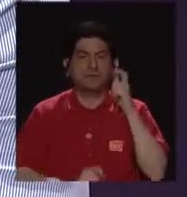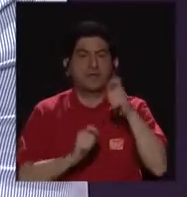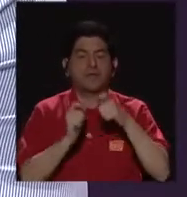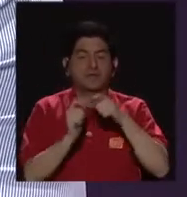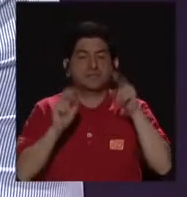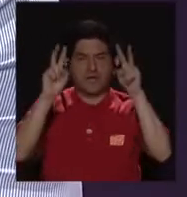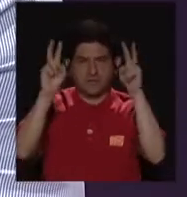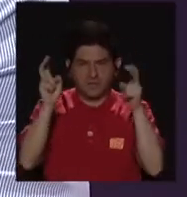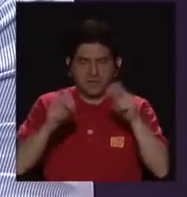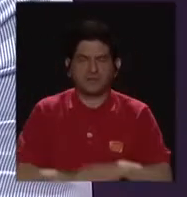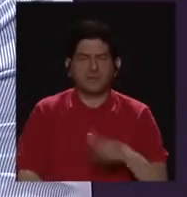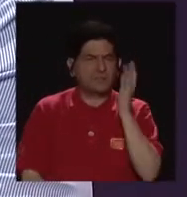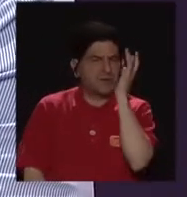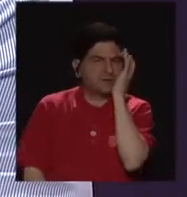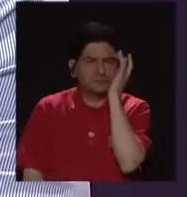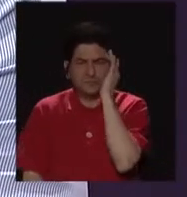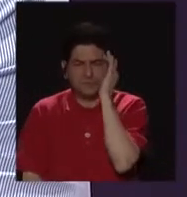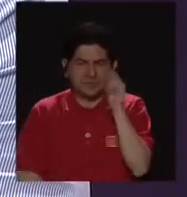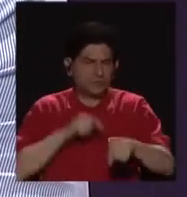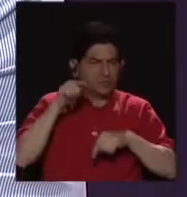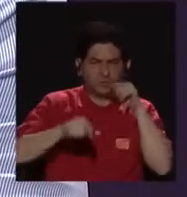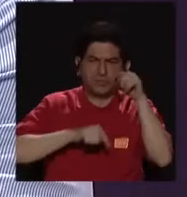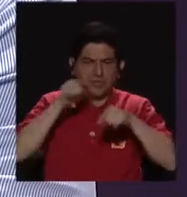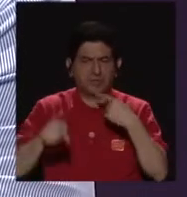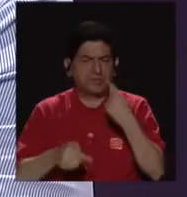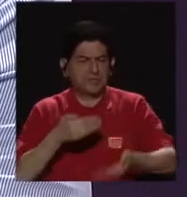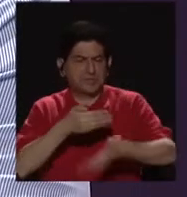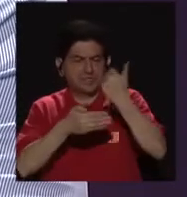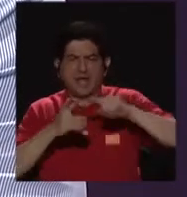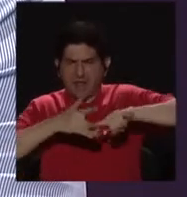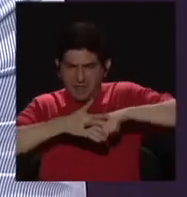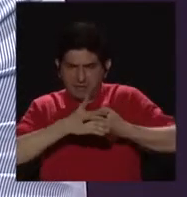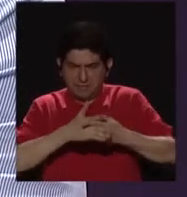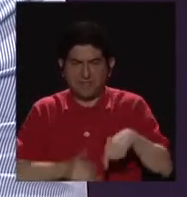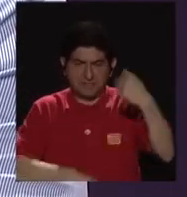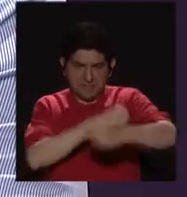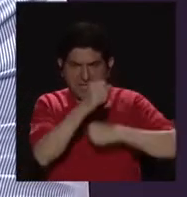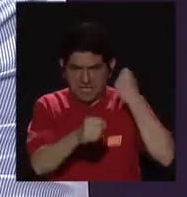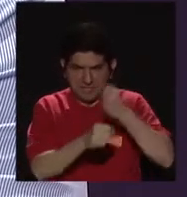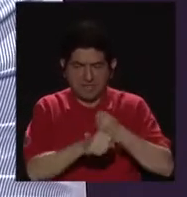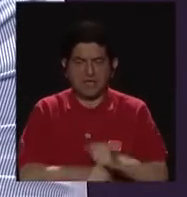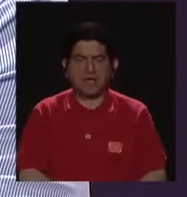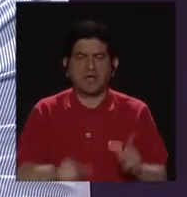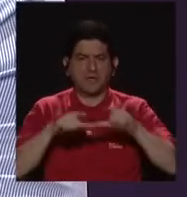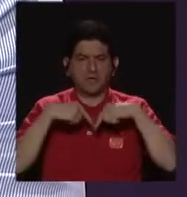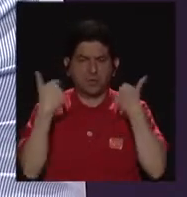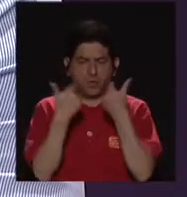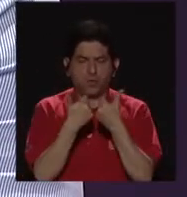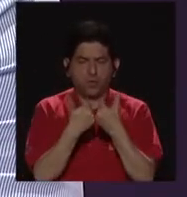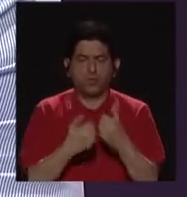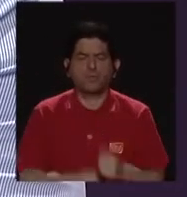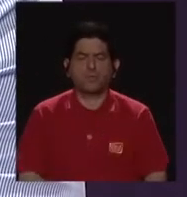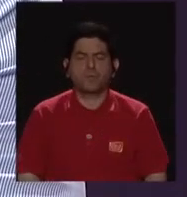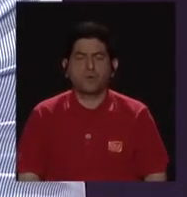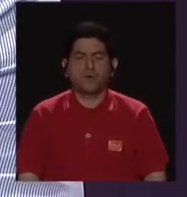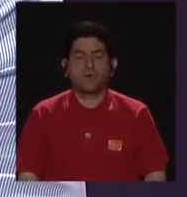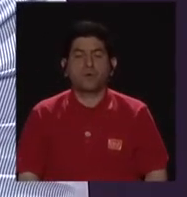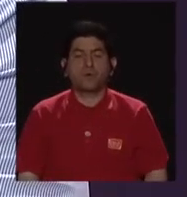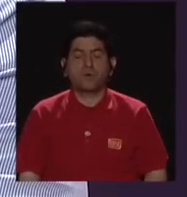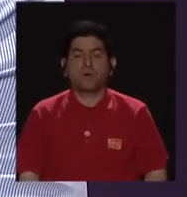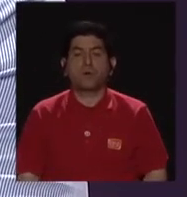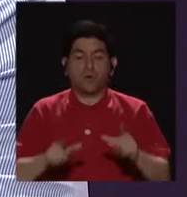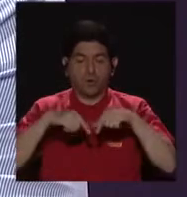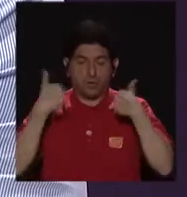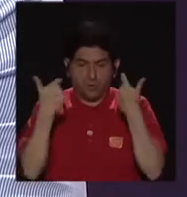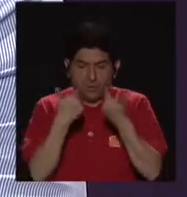sobre este tema de las preocupaciones y las críticas como decíamos al inicio este año él se formó un grupo llamado bloque por un orgullo